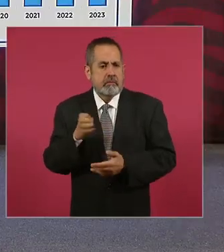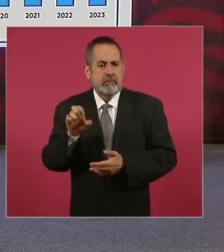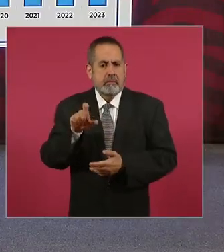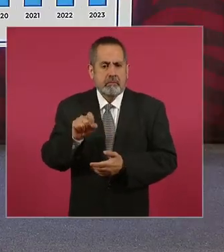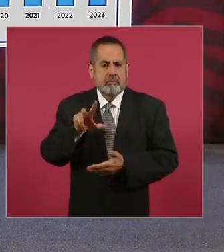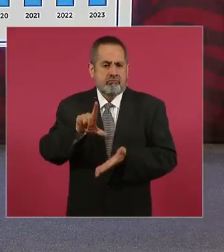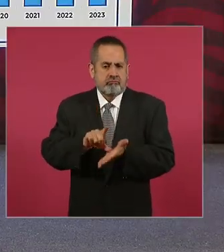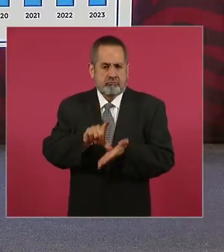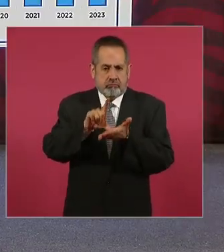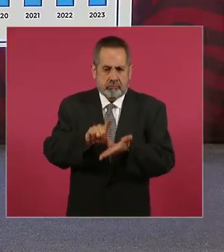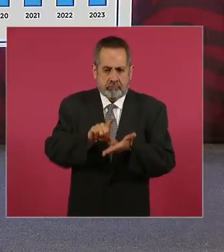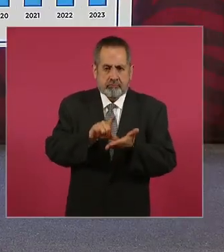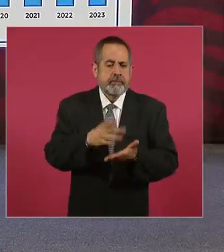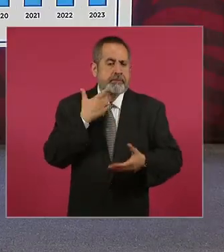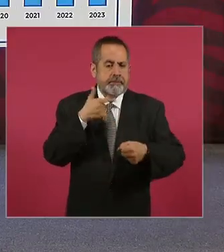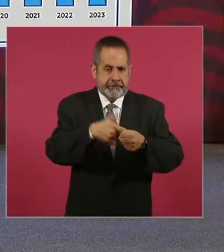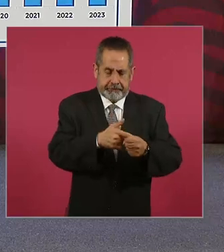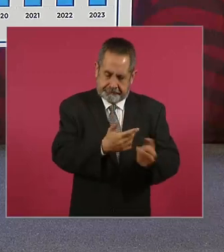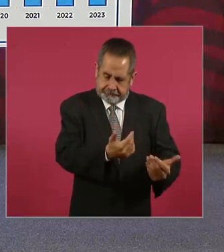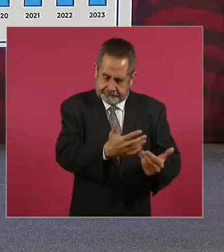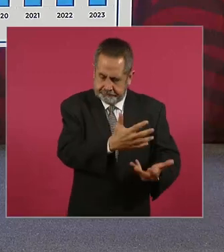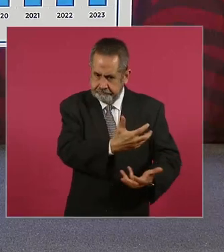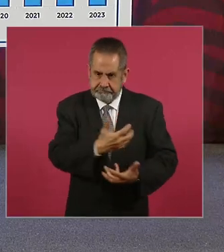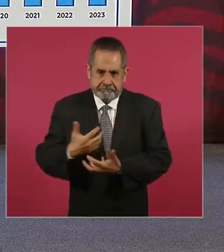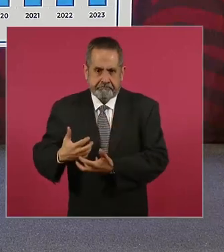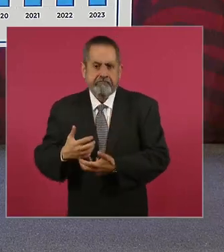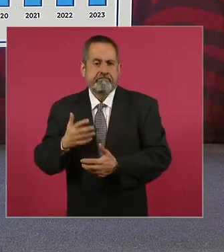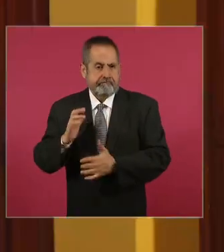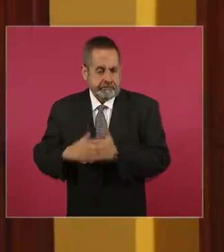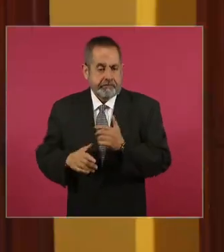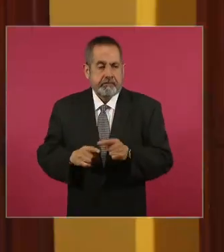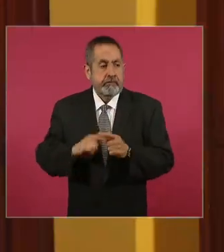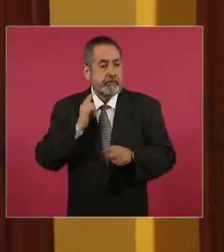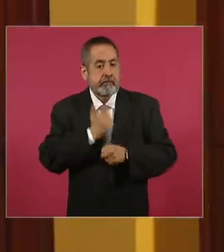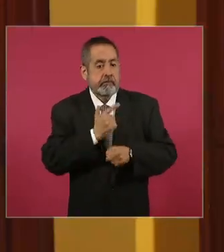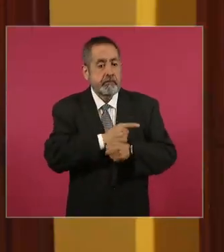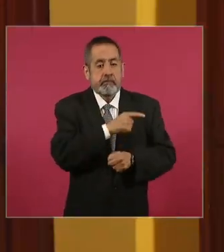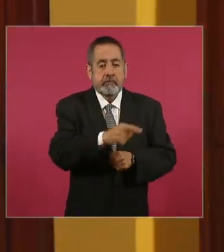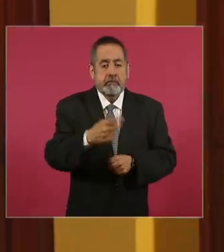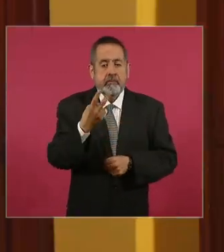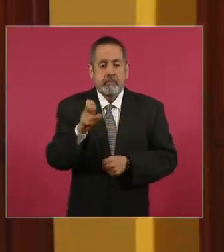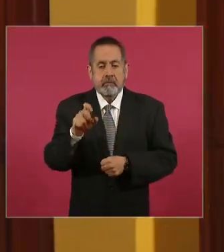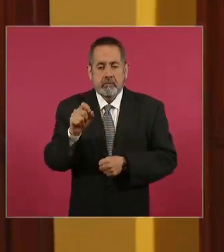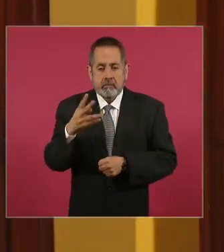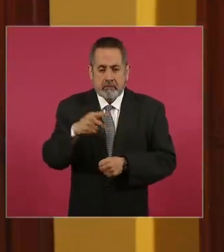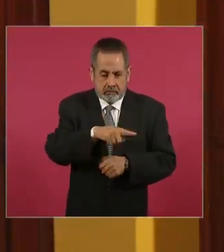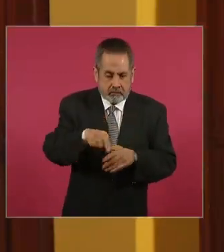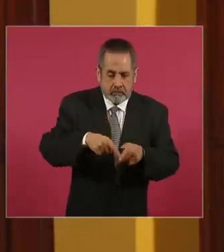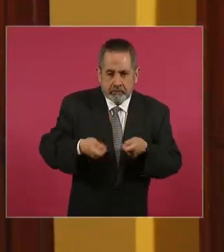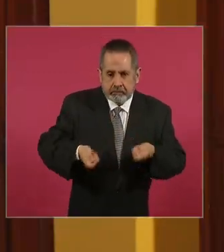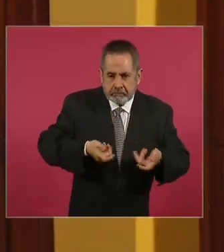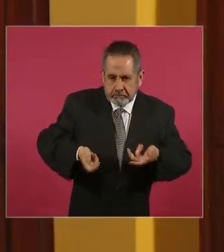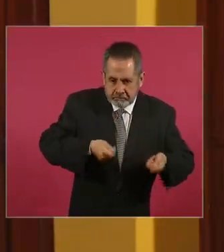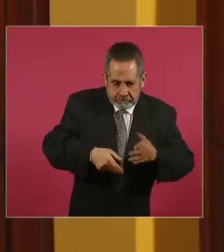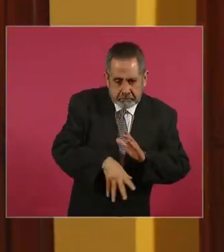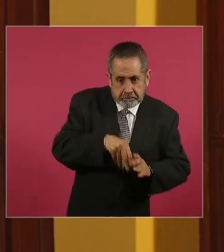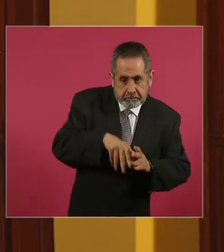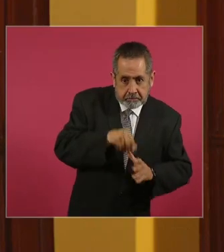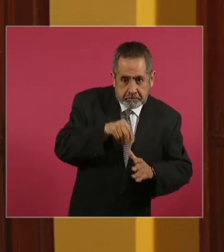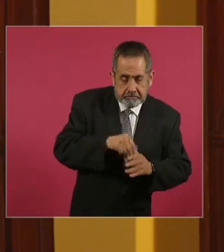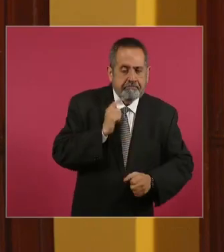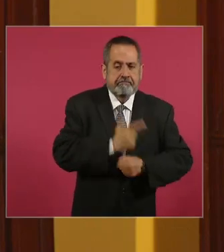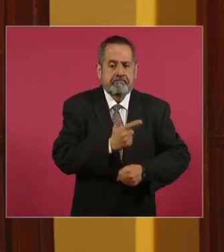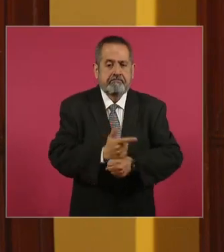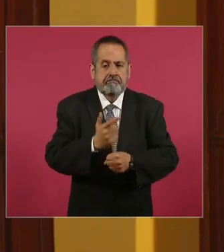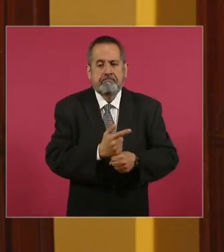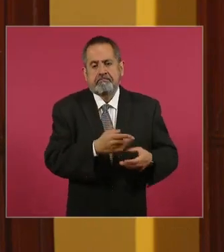797.928 litros de hidrocarburo, se localizaron 224 tomas clandestinas. Adelante,